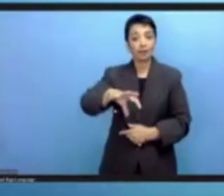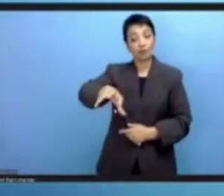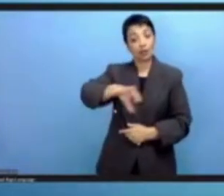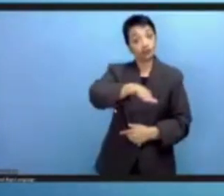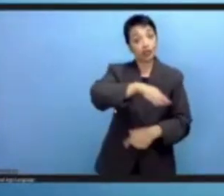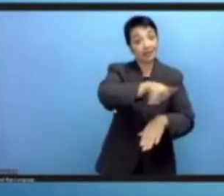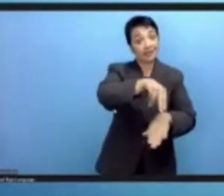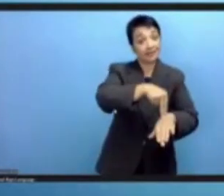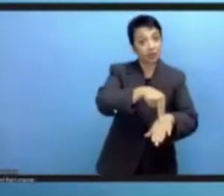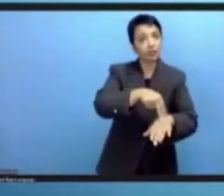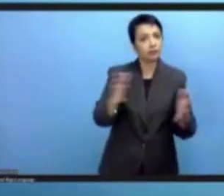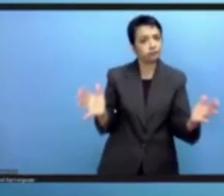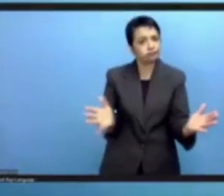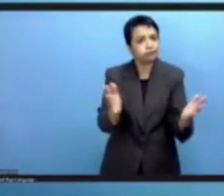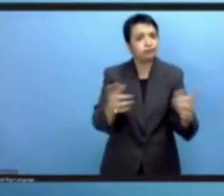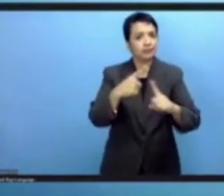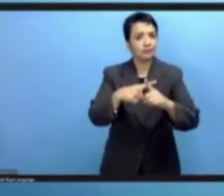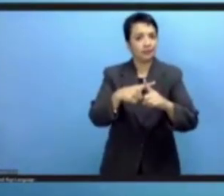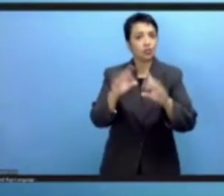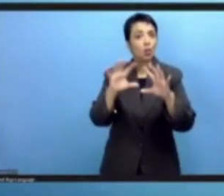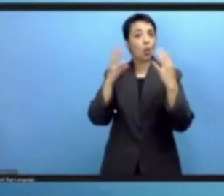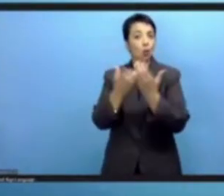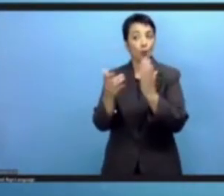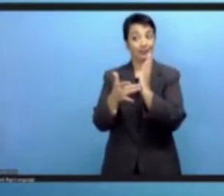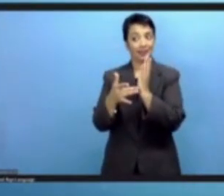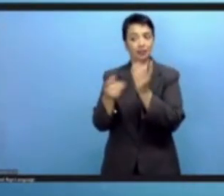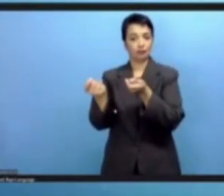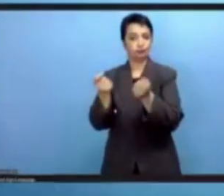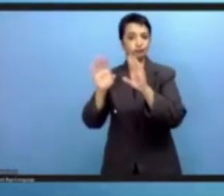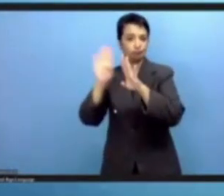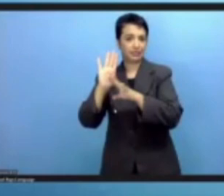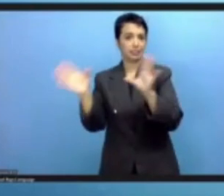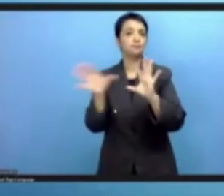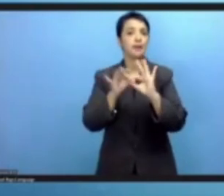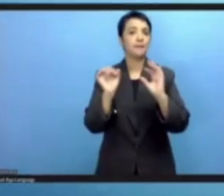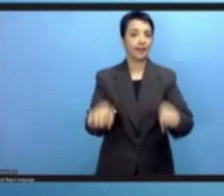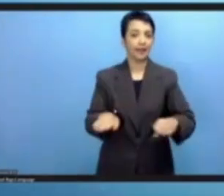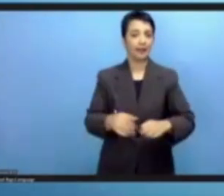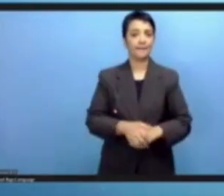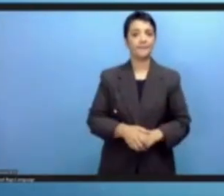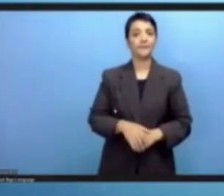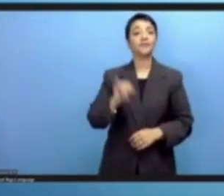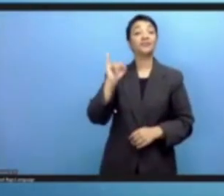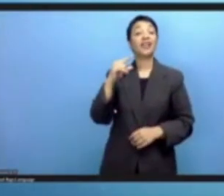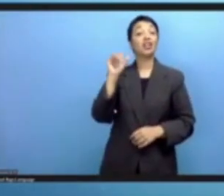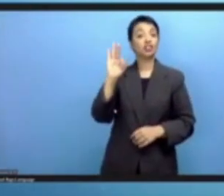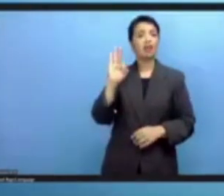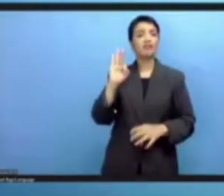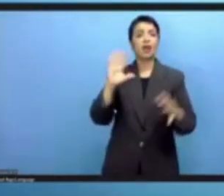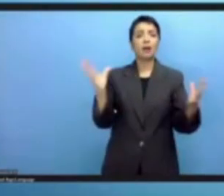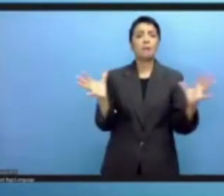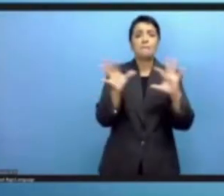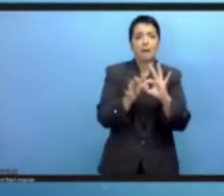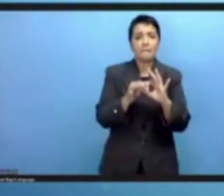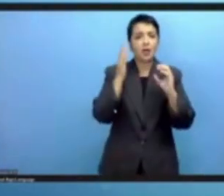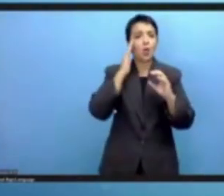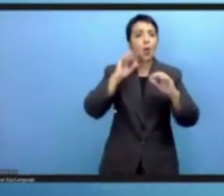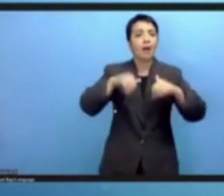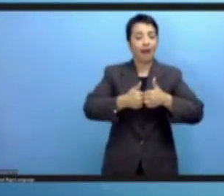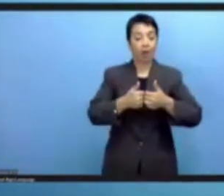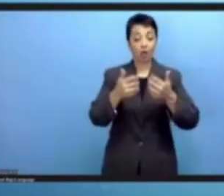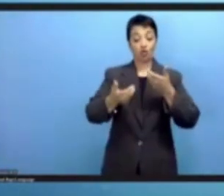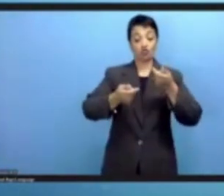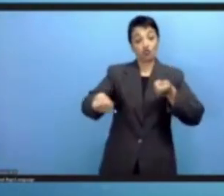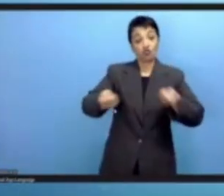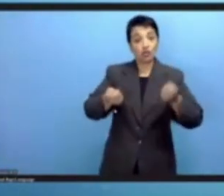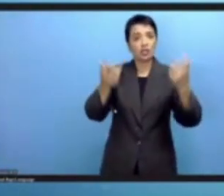agencias de desarrollo y bancos entre otros que pueden también aportar transparencia mecanismos de responsabilidad de procesos